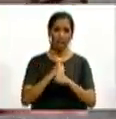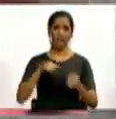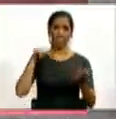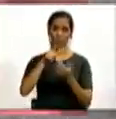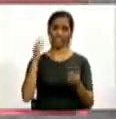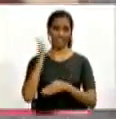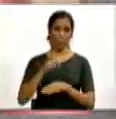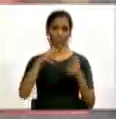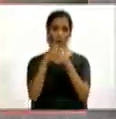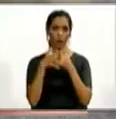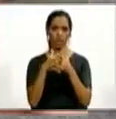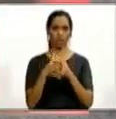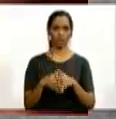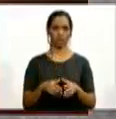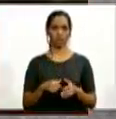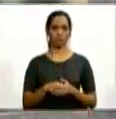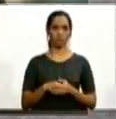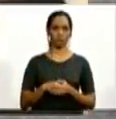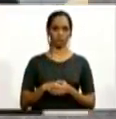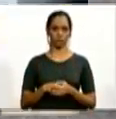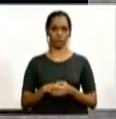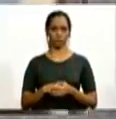Unidos.